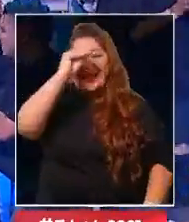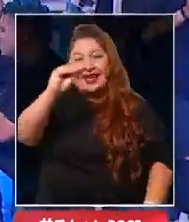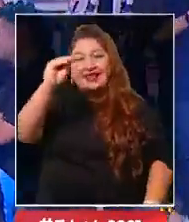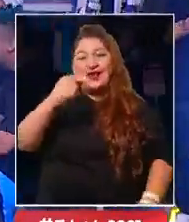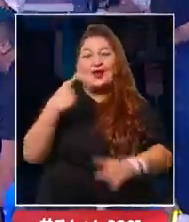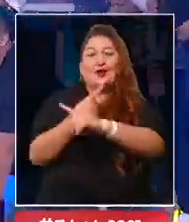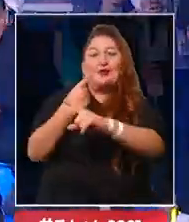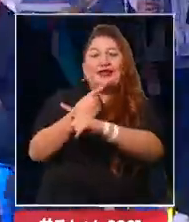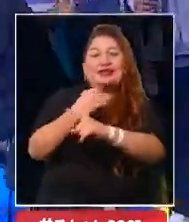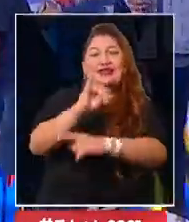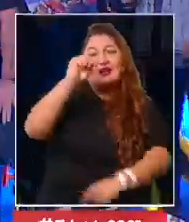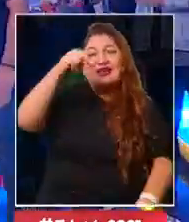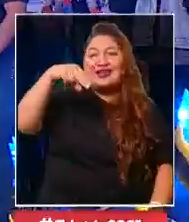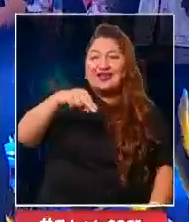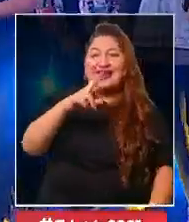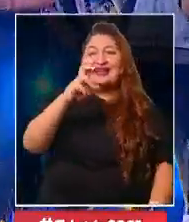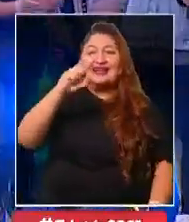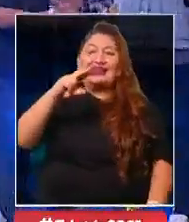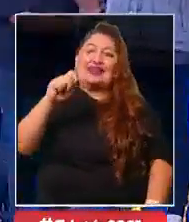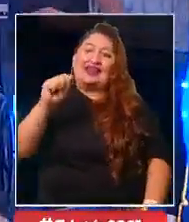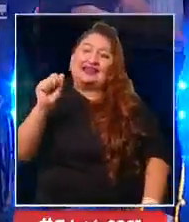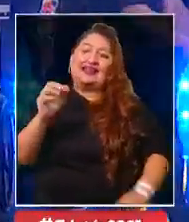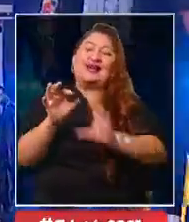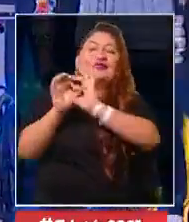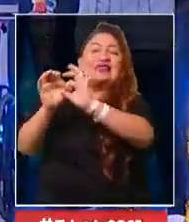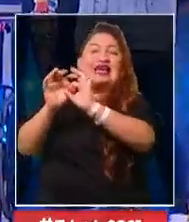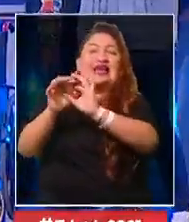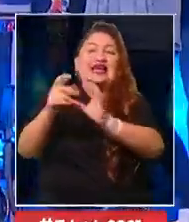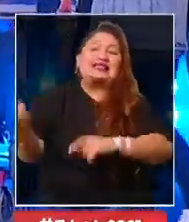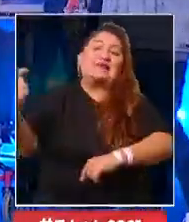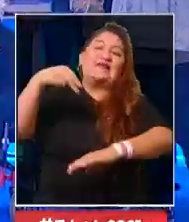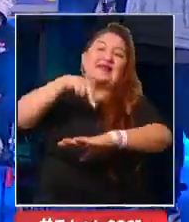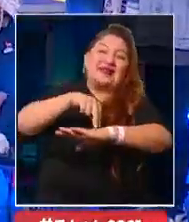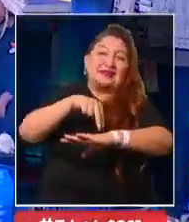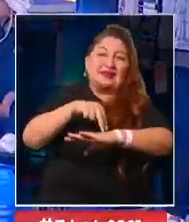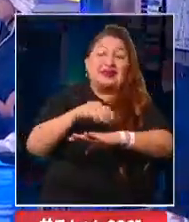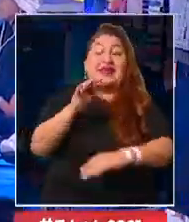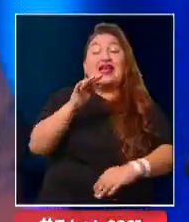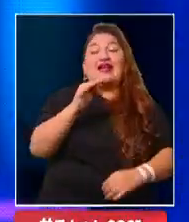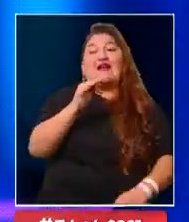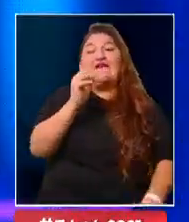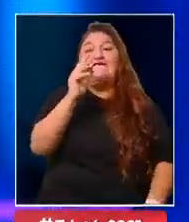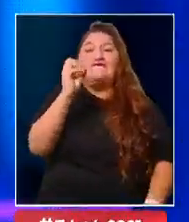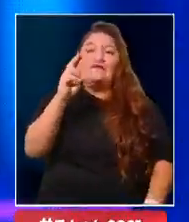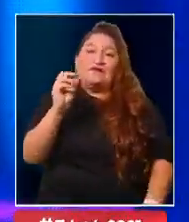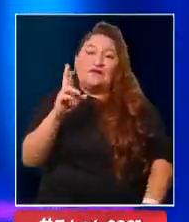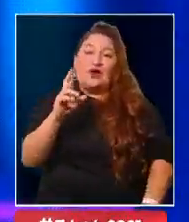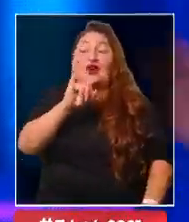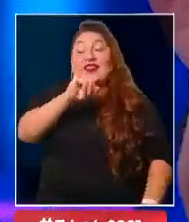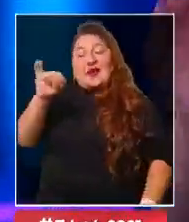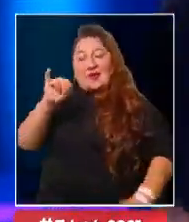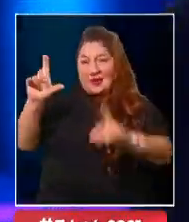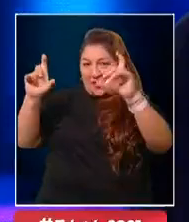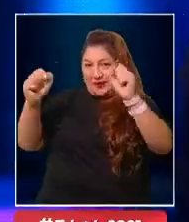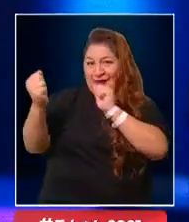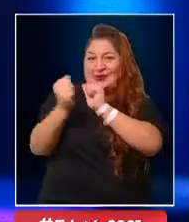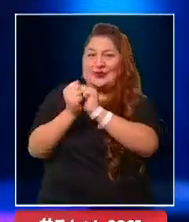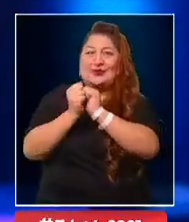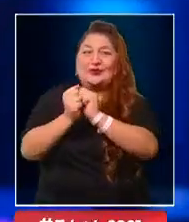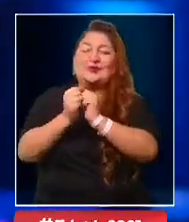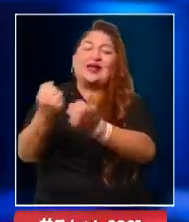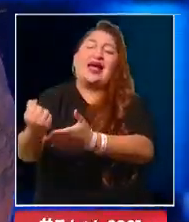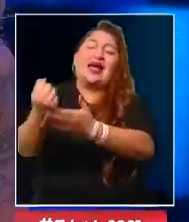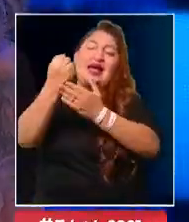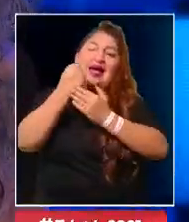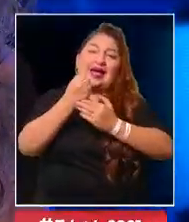con Renata. Bueno, gracias por venir al programa. A todos, Flor, querida, por favor, me tengo que sacar una foto con ustedes después. Pues, ¿eh? Esto es para ustedes. Ayúdame a entregar